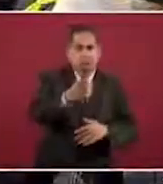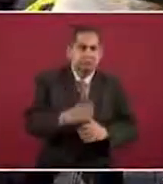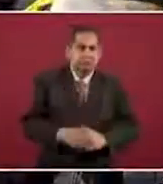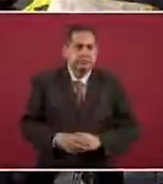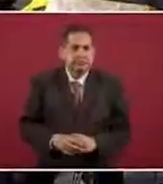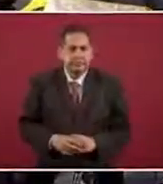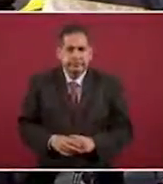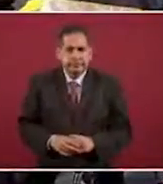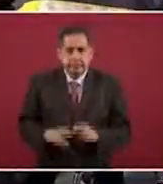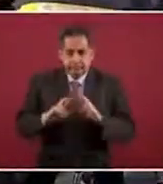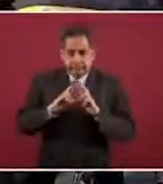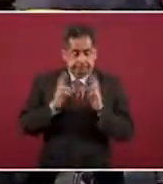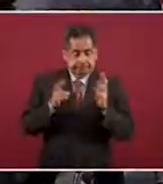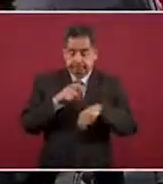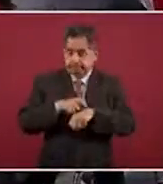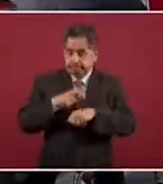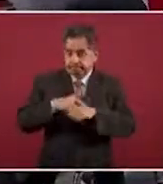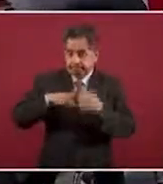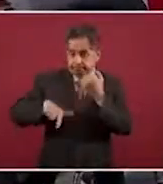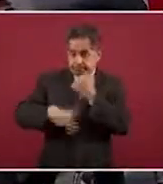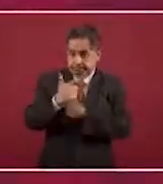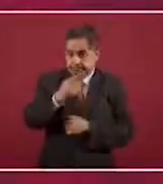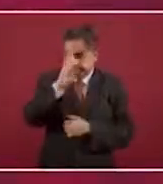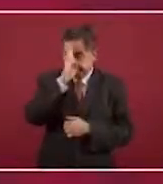La reunión es a las 12 del día.